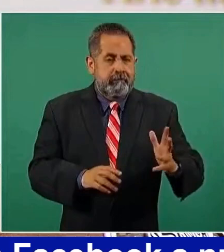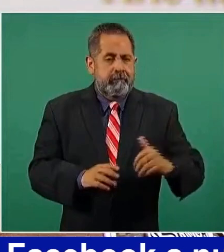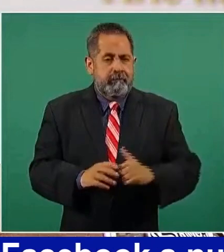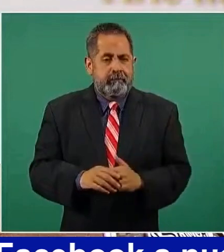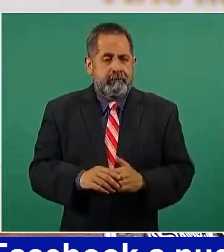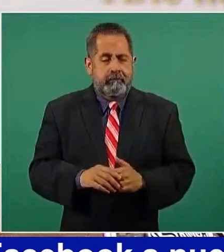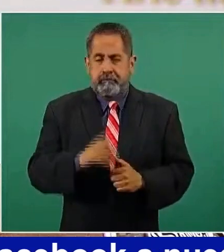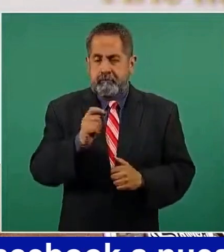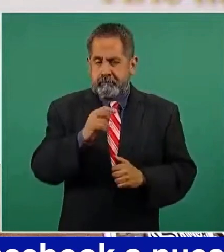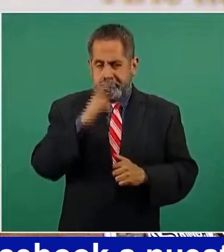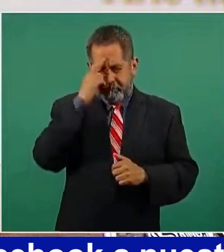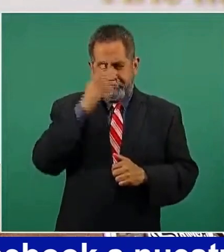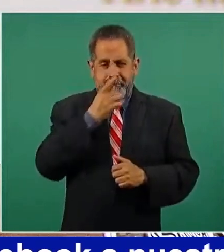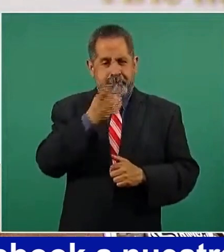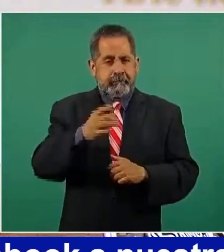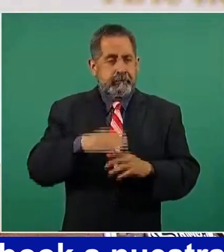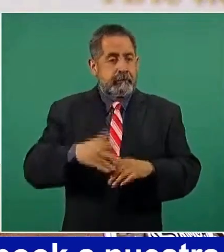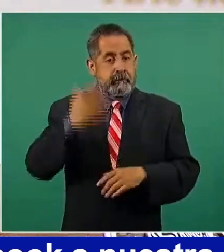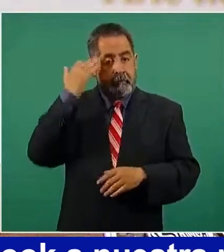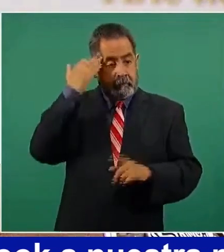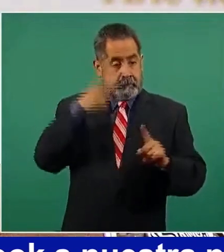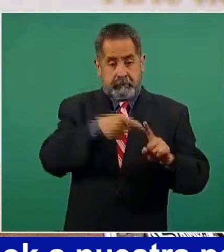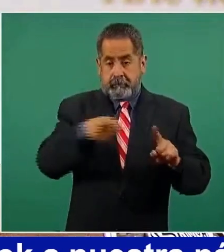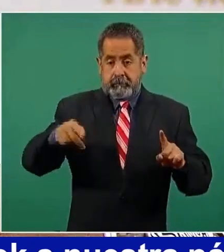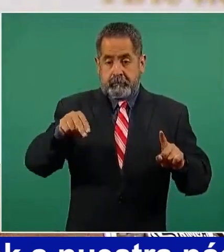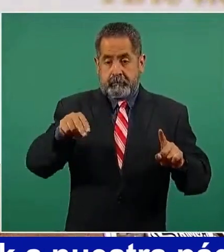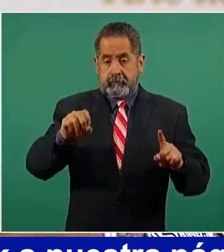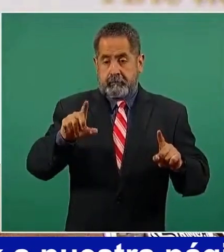Baste decir que durante todo el periodo neoliberal